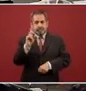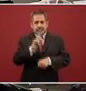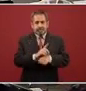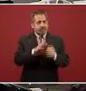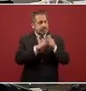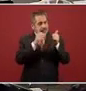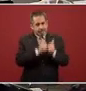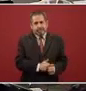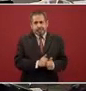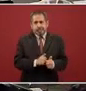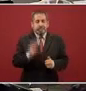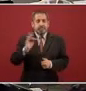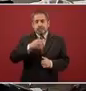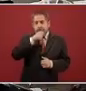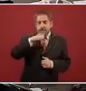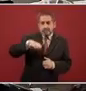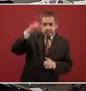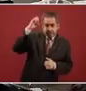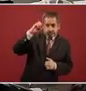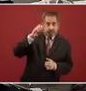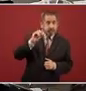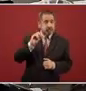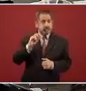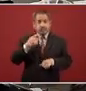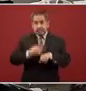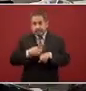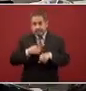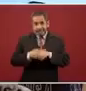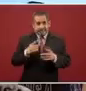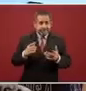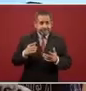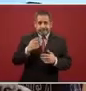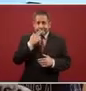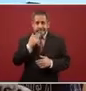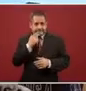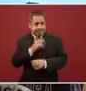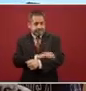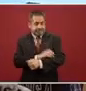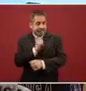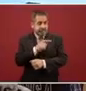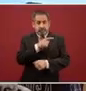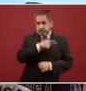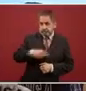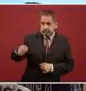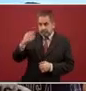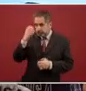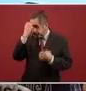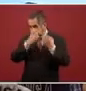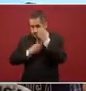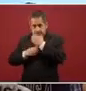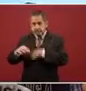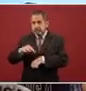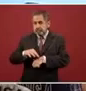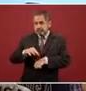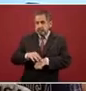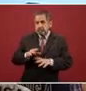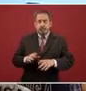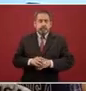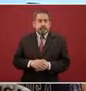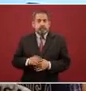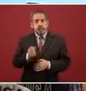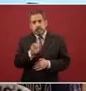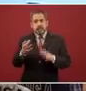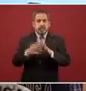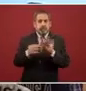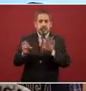que sea una persona adulta mayor o con enfermedades crónicas, para ser valorada médicamente. Los demás, las